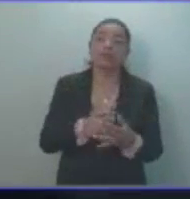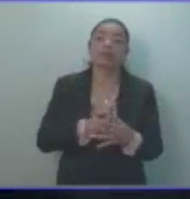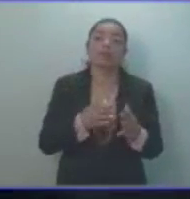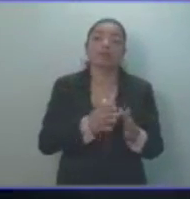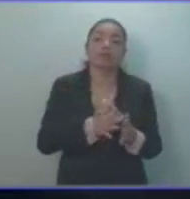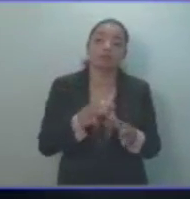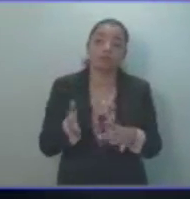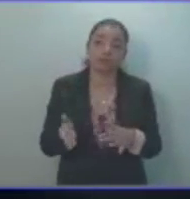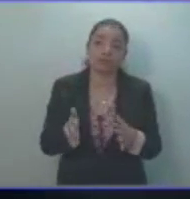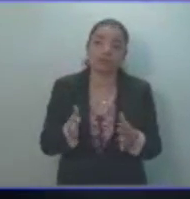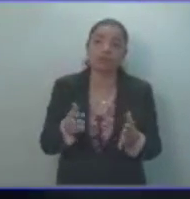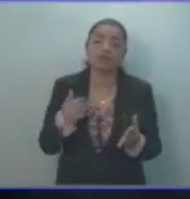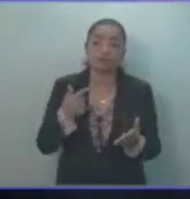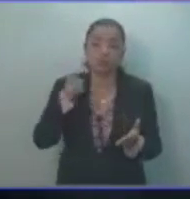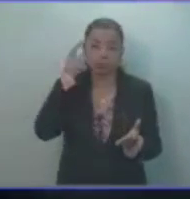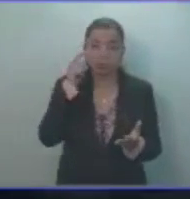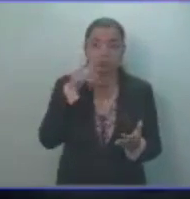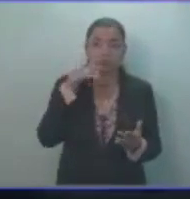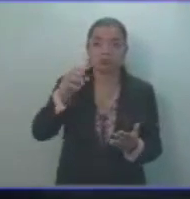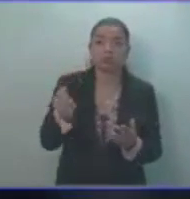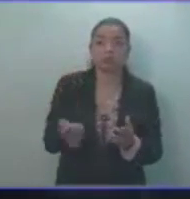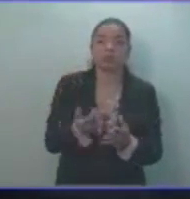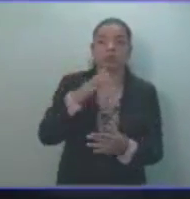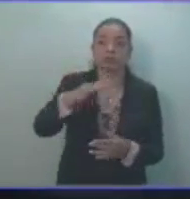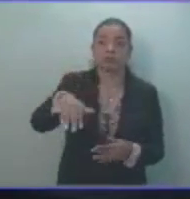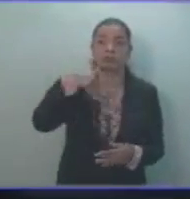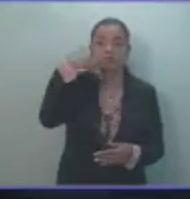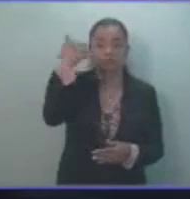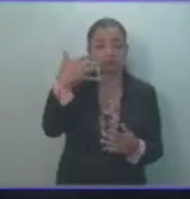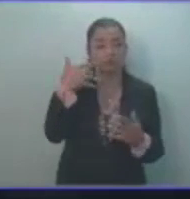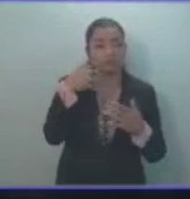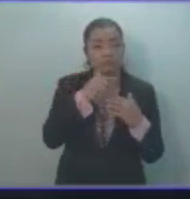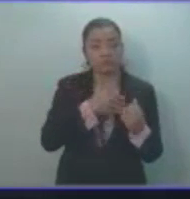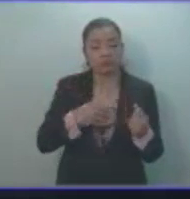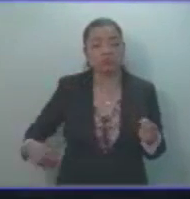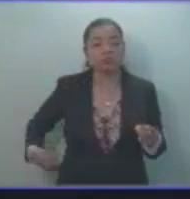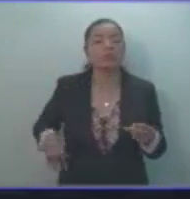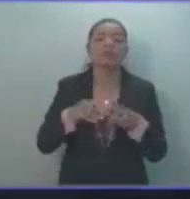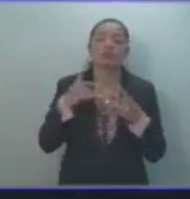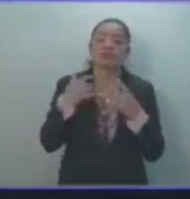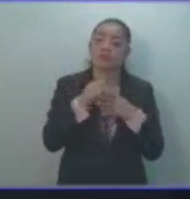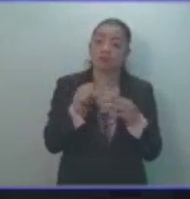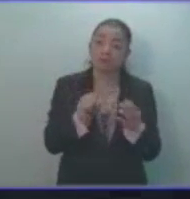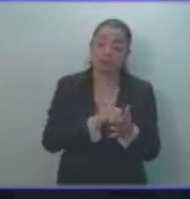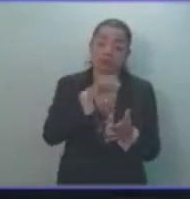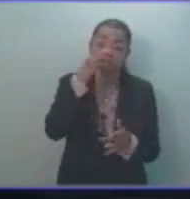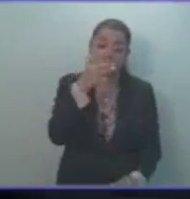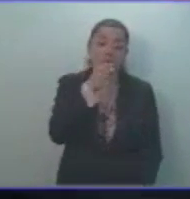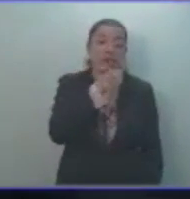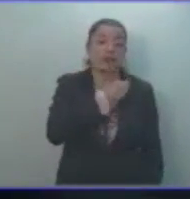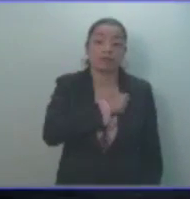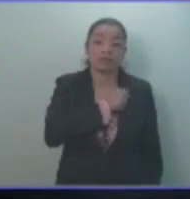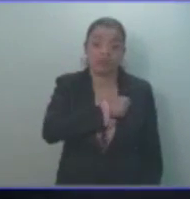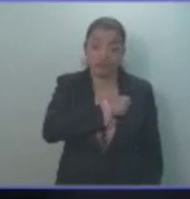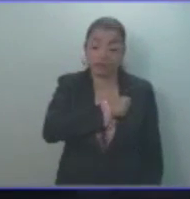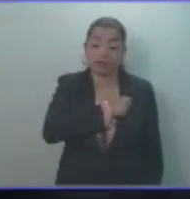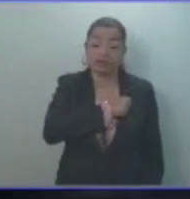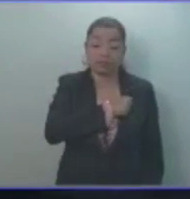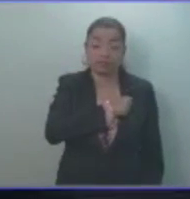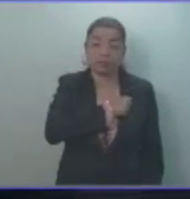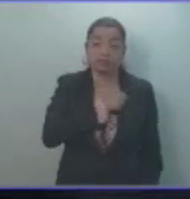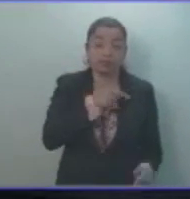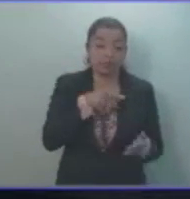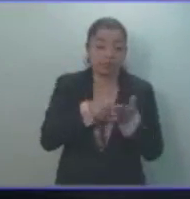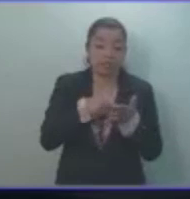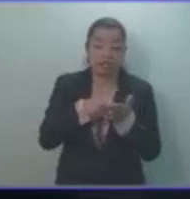que la próxima administración y la misma Asamblea tienen una gran responsabilidad del costo de la